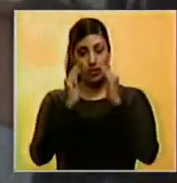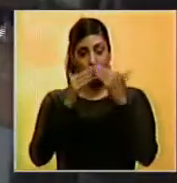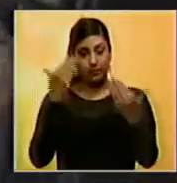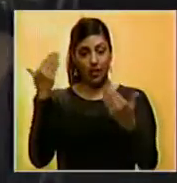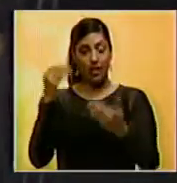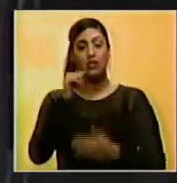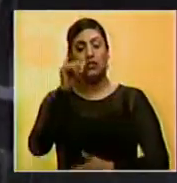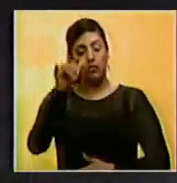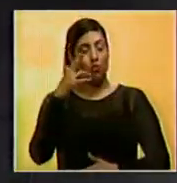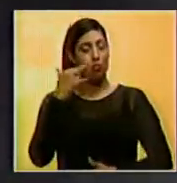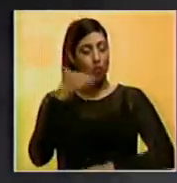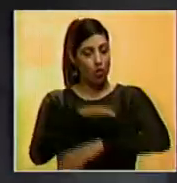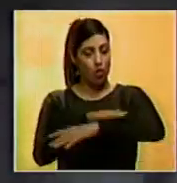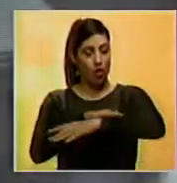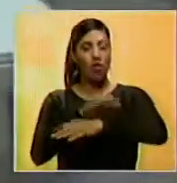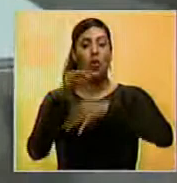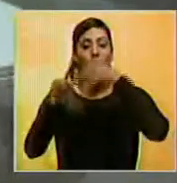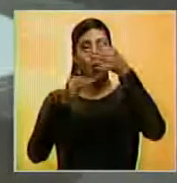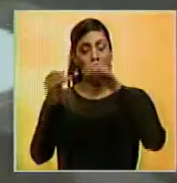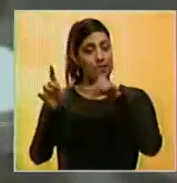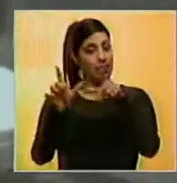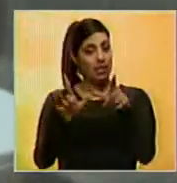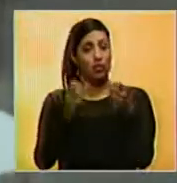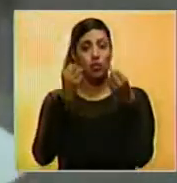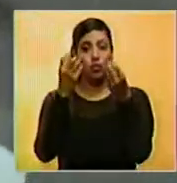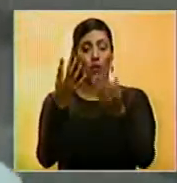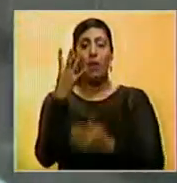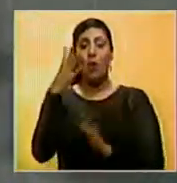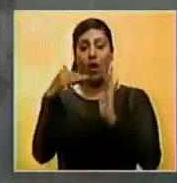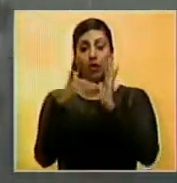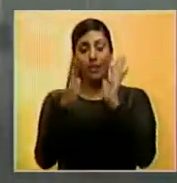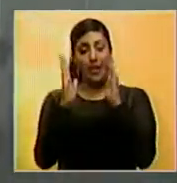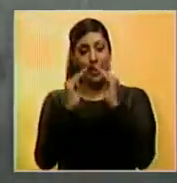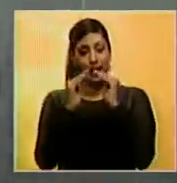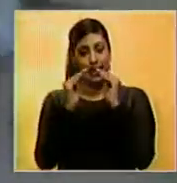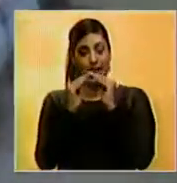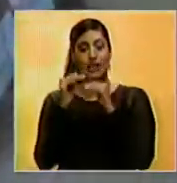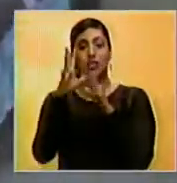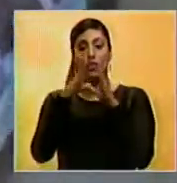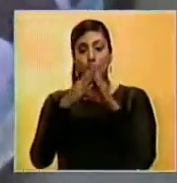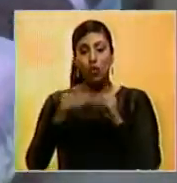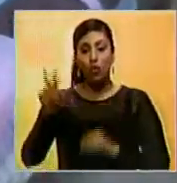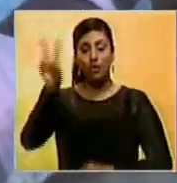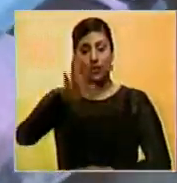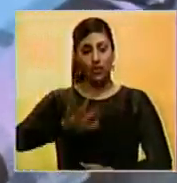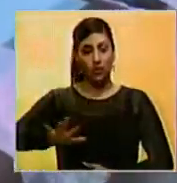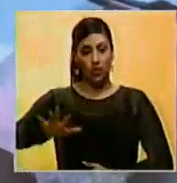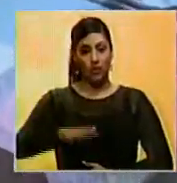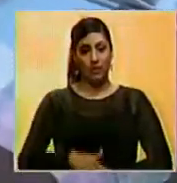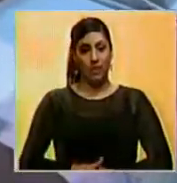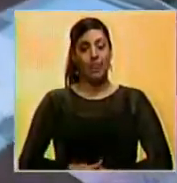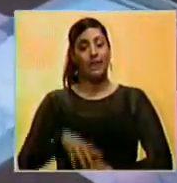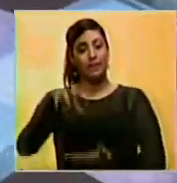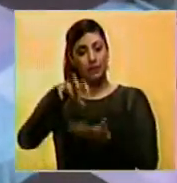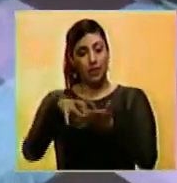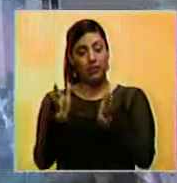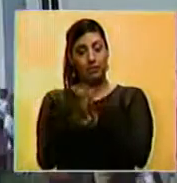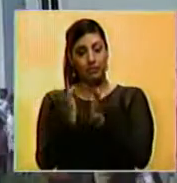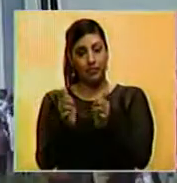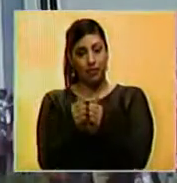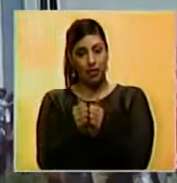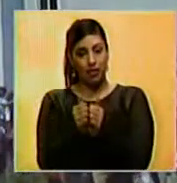manuel quevedo destacó que ya se han entregado 4.000 viviendas en todo el territorio nacional desde el estado anzoátegui